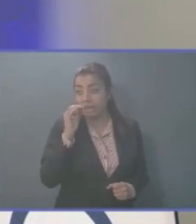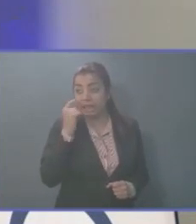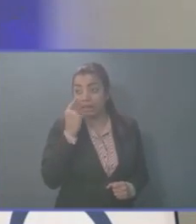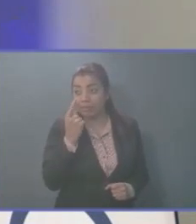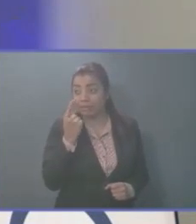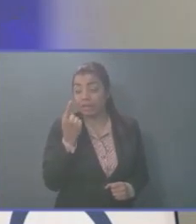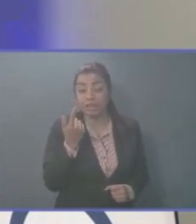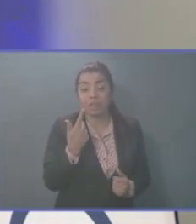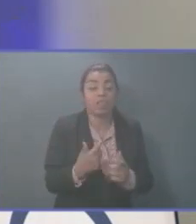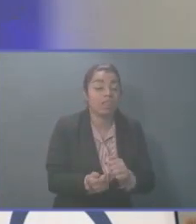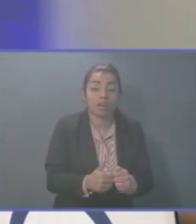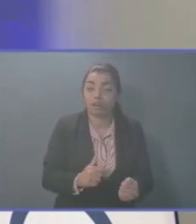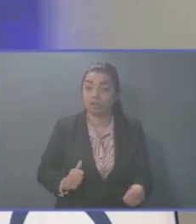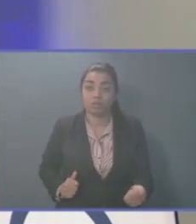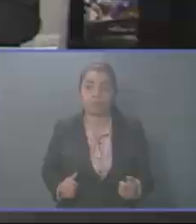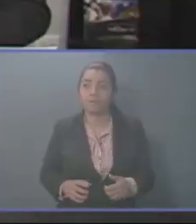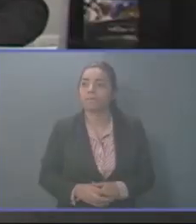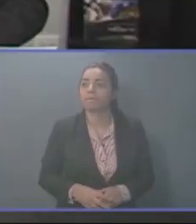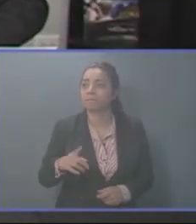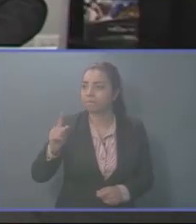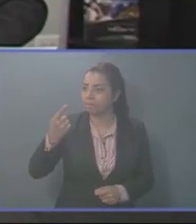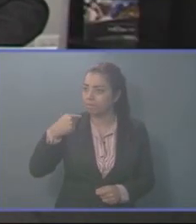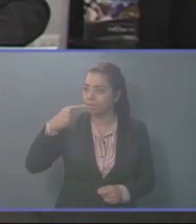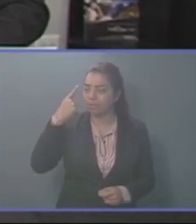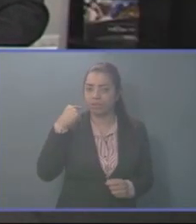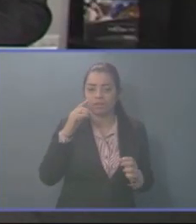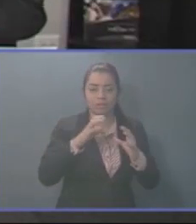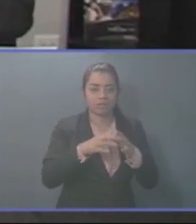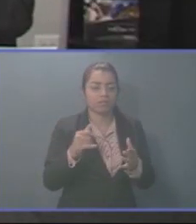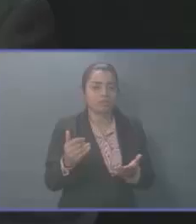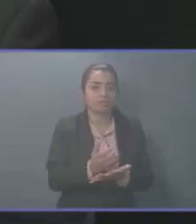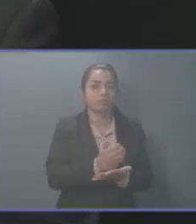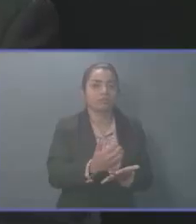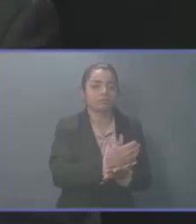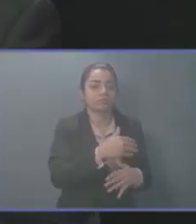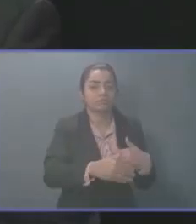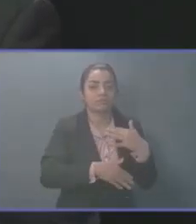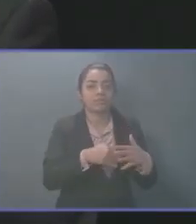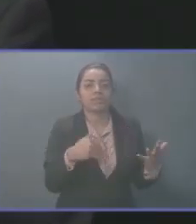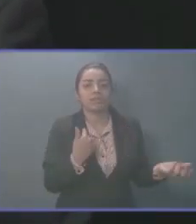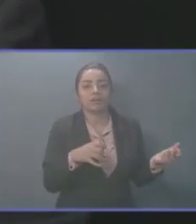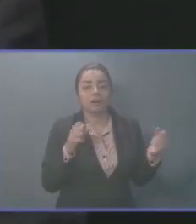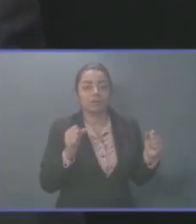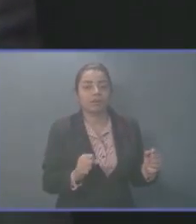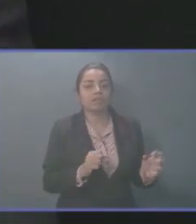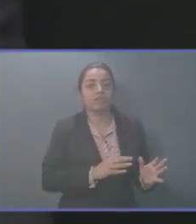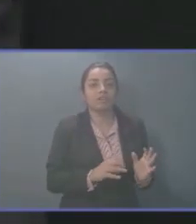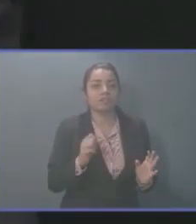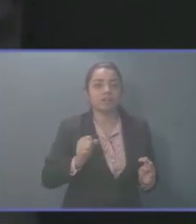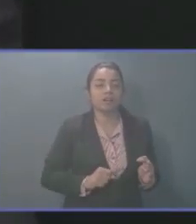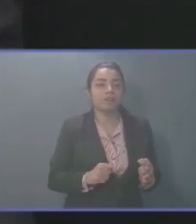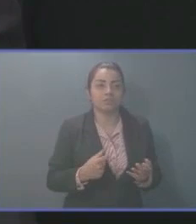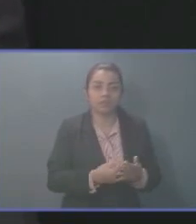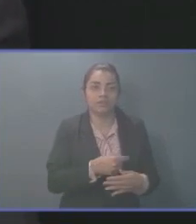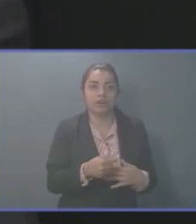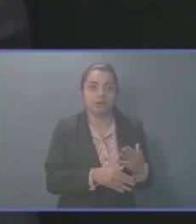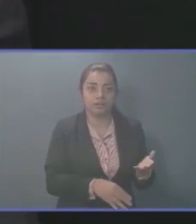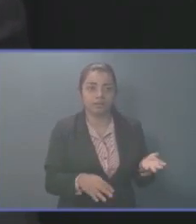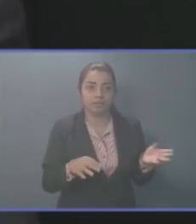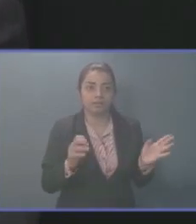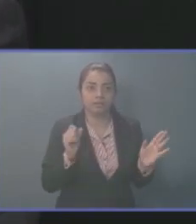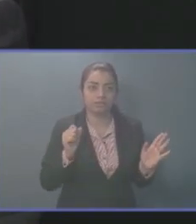mucho menos retroceder. Ayer en la Comisión de Hacienda, diputada, se analizó los efectos que habían